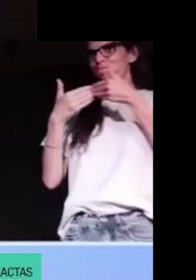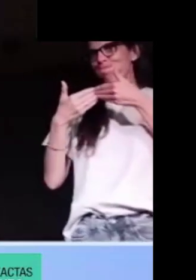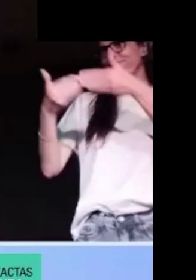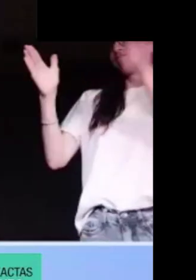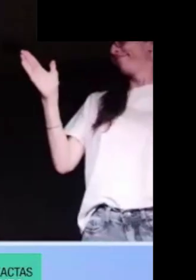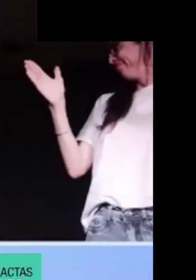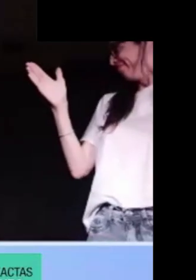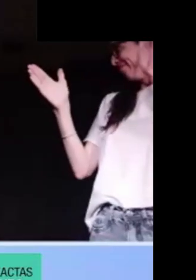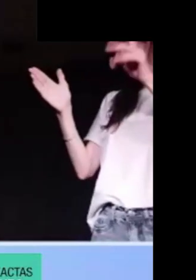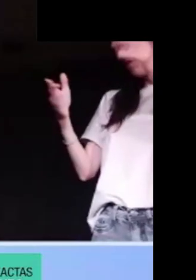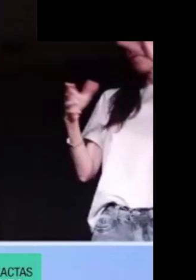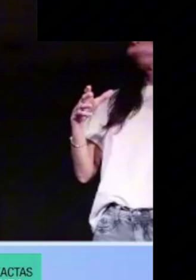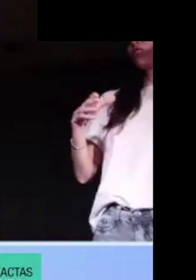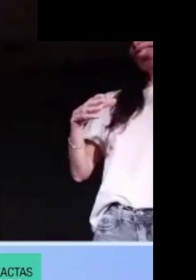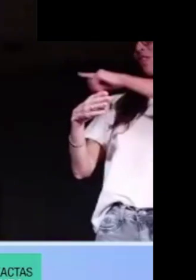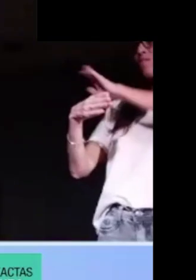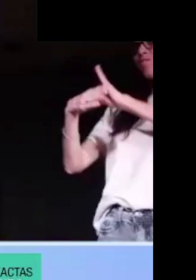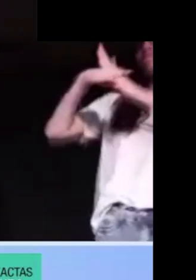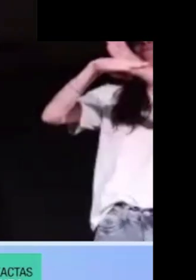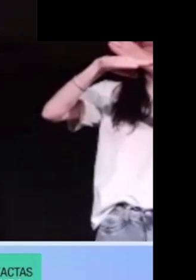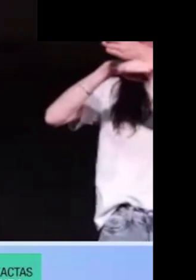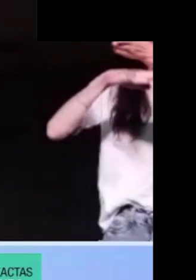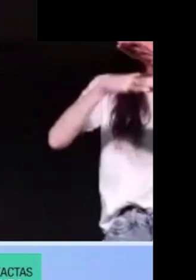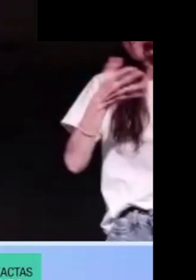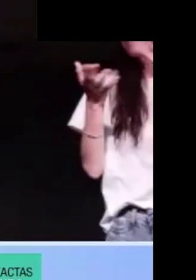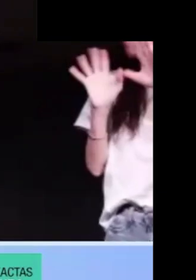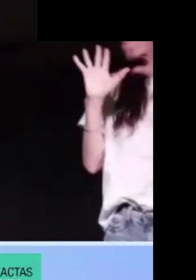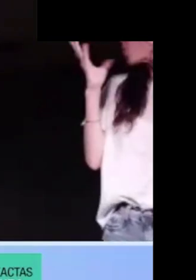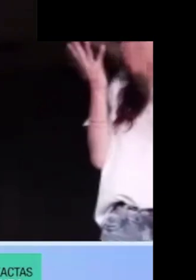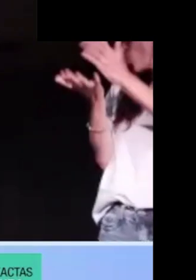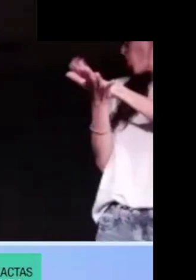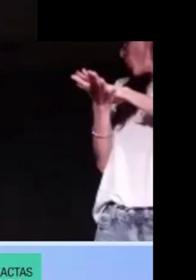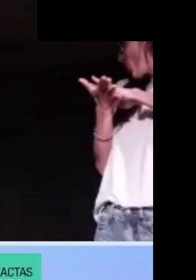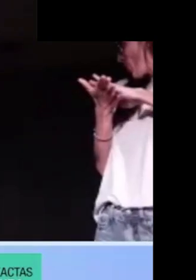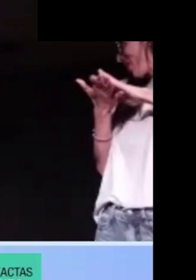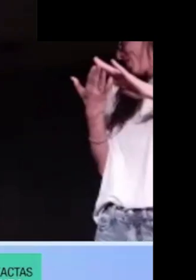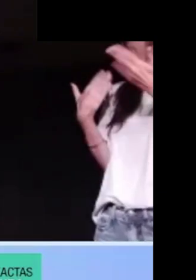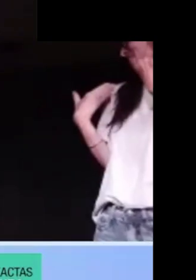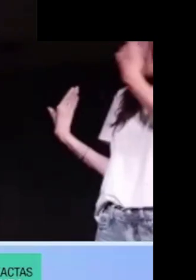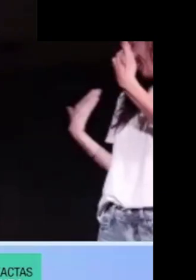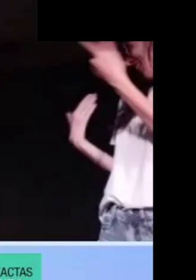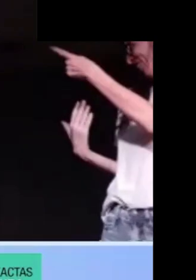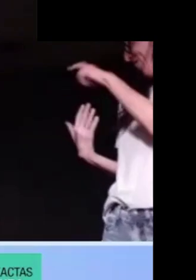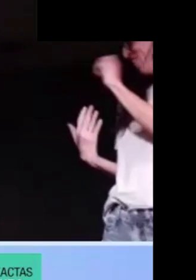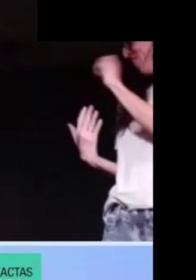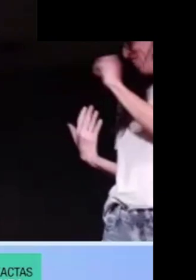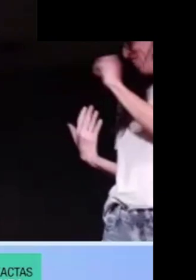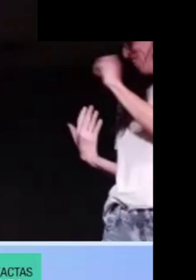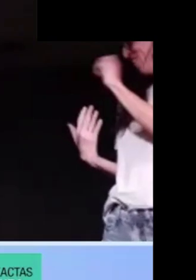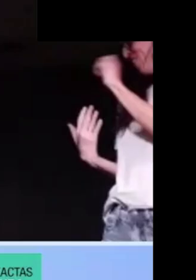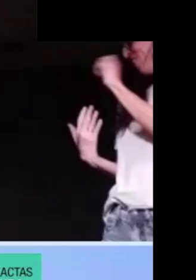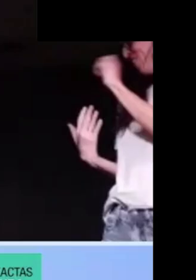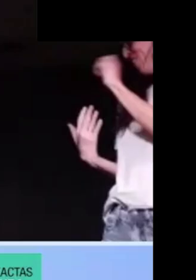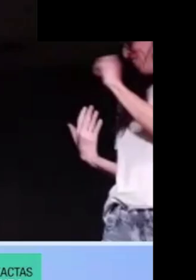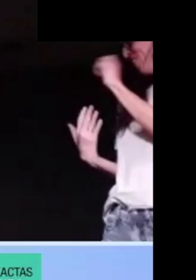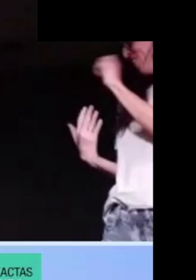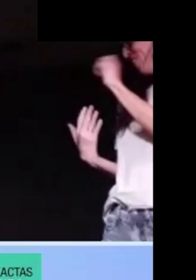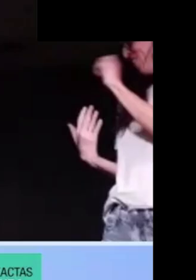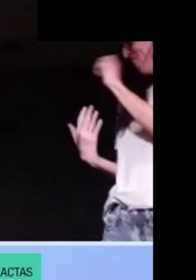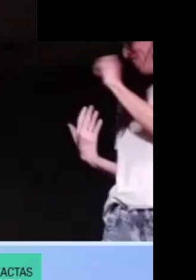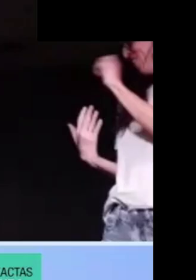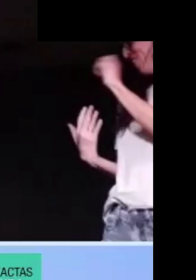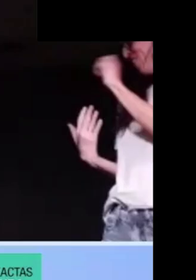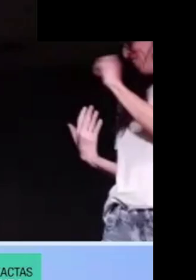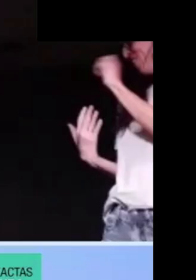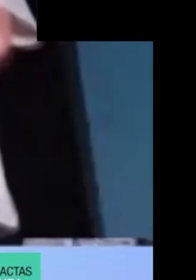Bueno, primero, felicitarlos por este comienzo y por sumergirse dentro del mundo sordo y con esta experiencia nueva. La